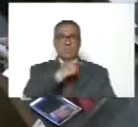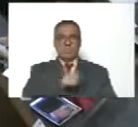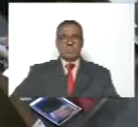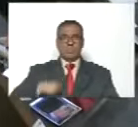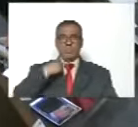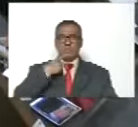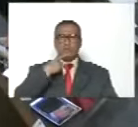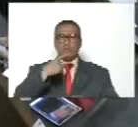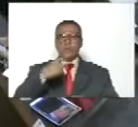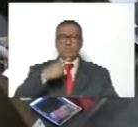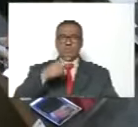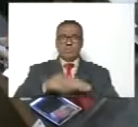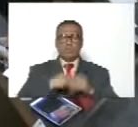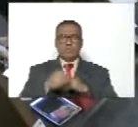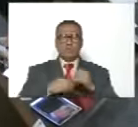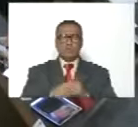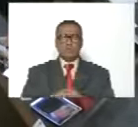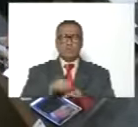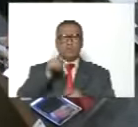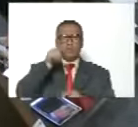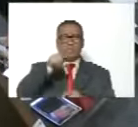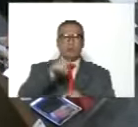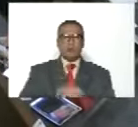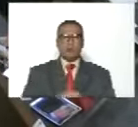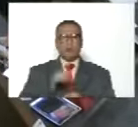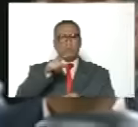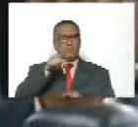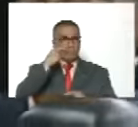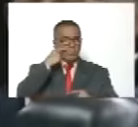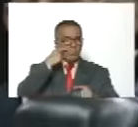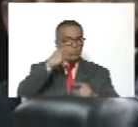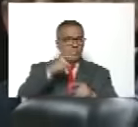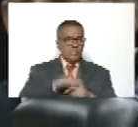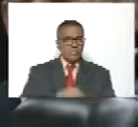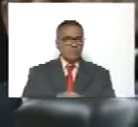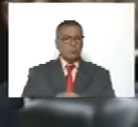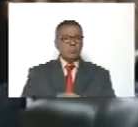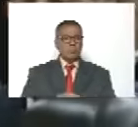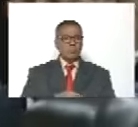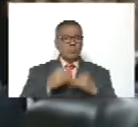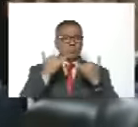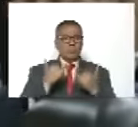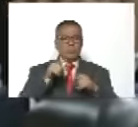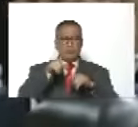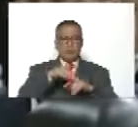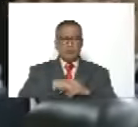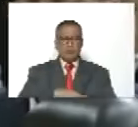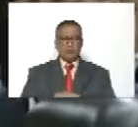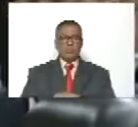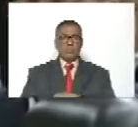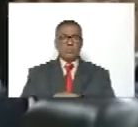Presidente, hacer aquí alguna observación, ya que